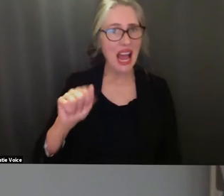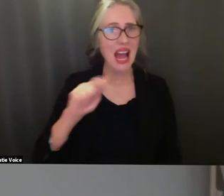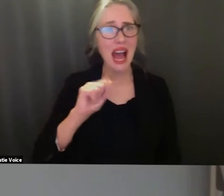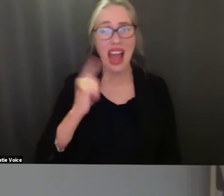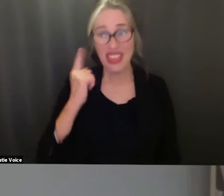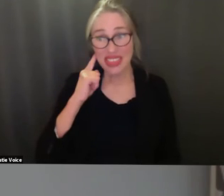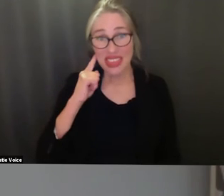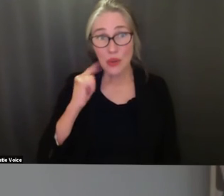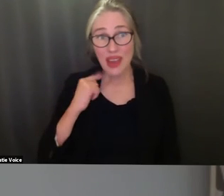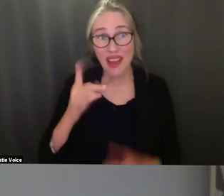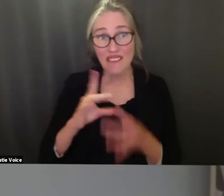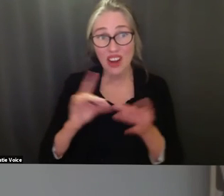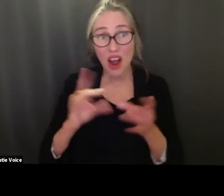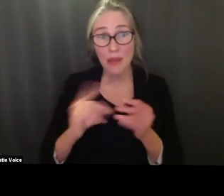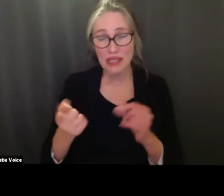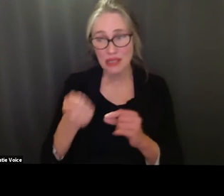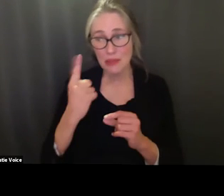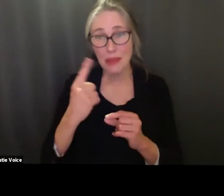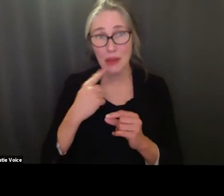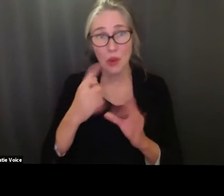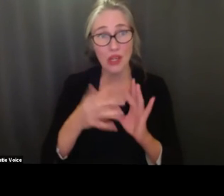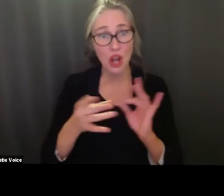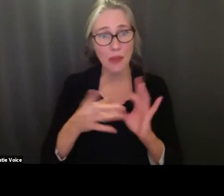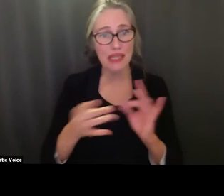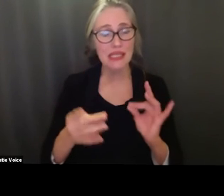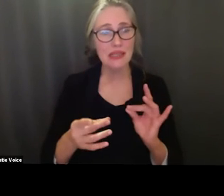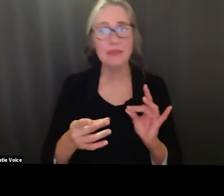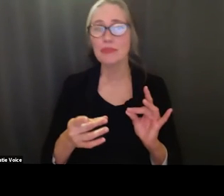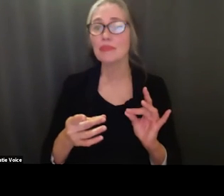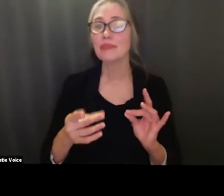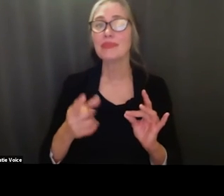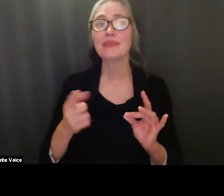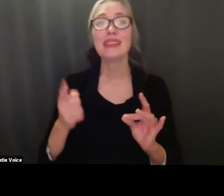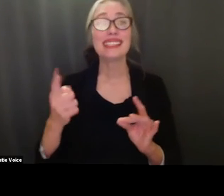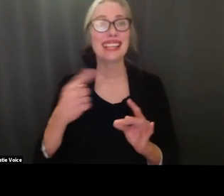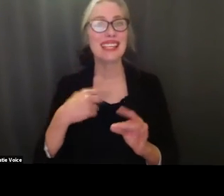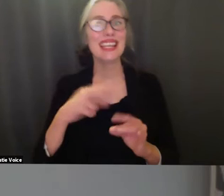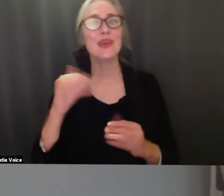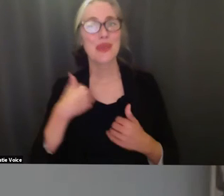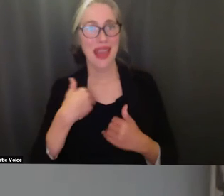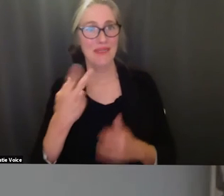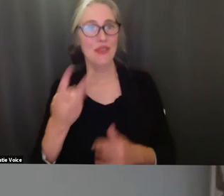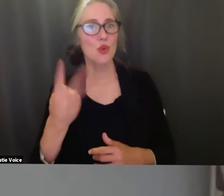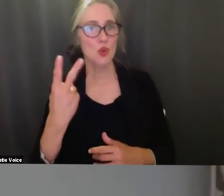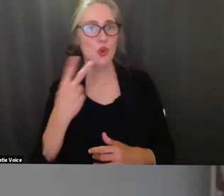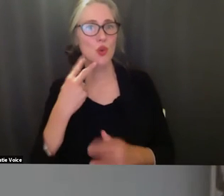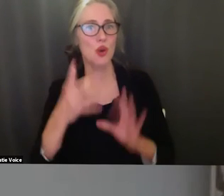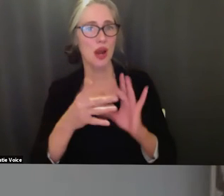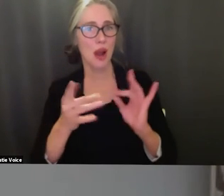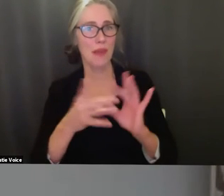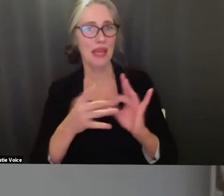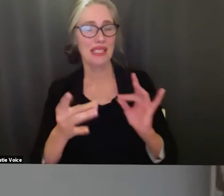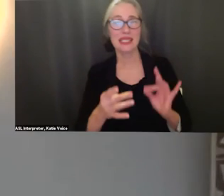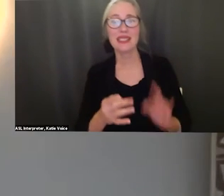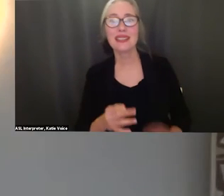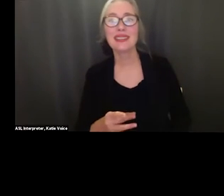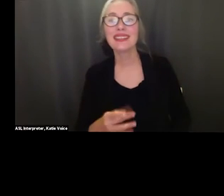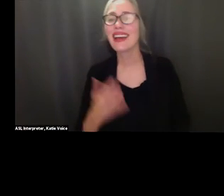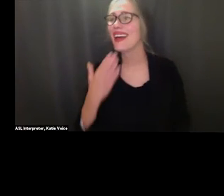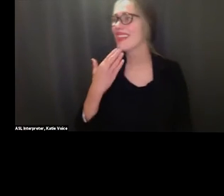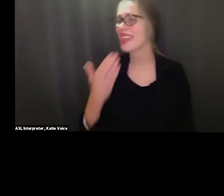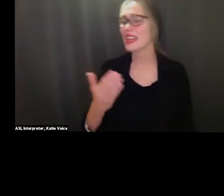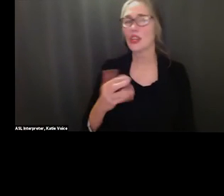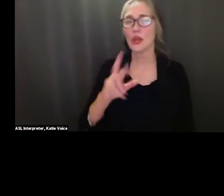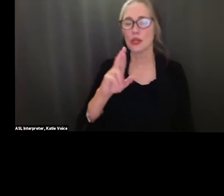tema, por lo menos uno. Sí, tenemos dos comentarios del público sobre este tema. Tenemos a Roseanne Crawford